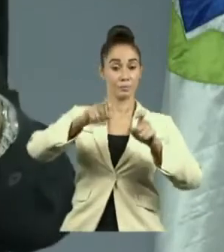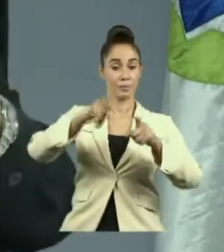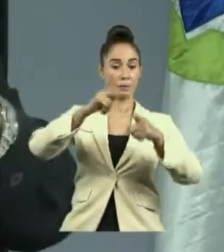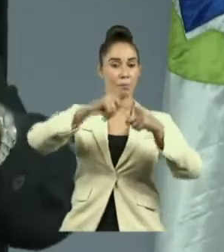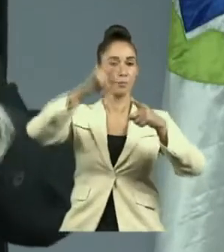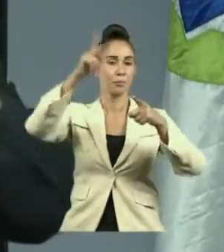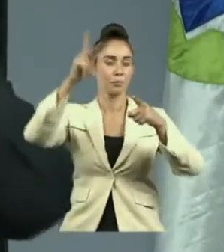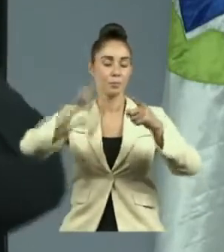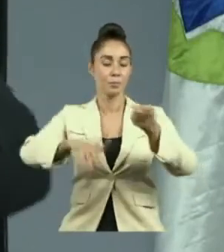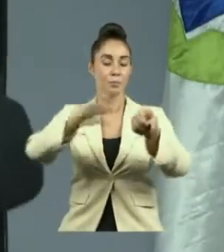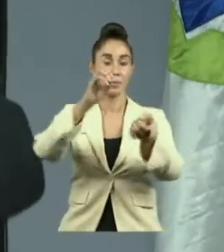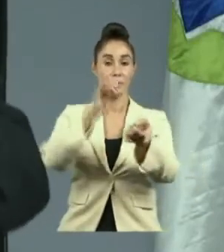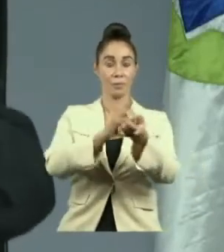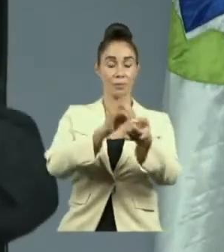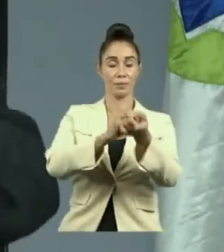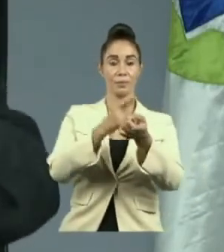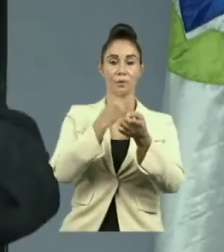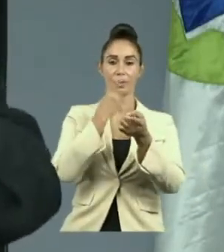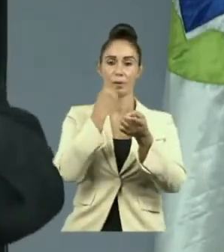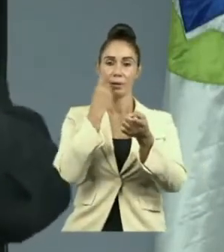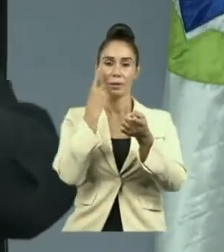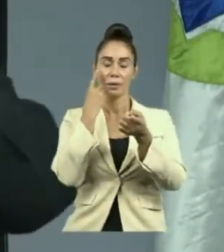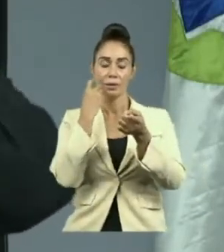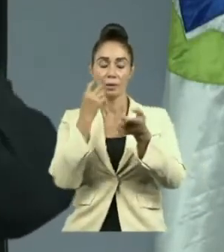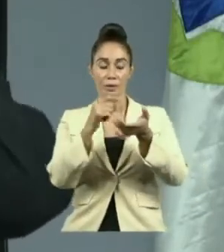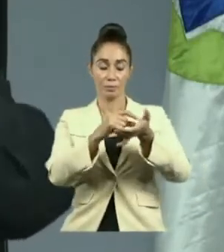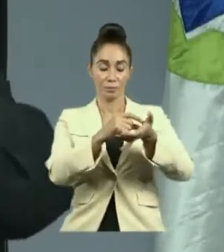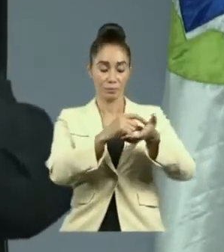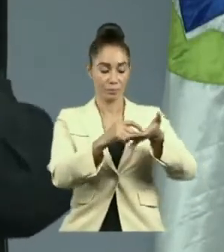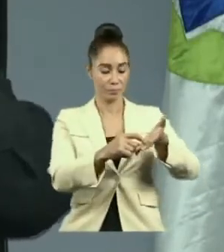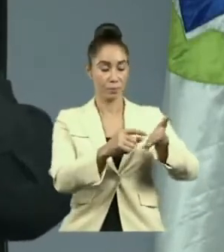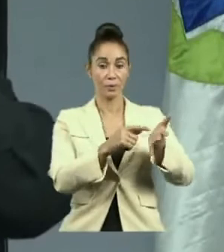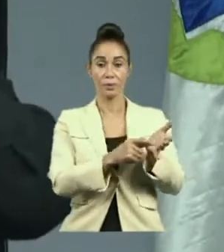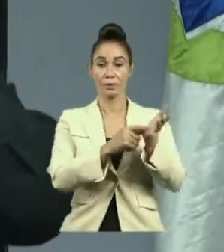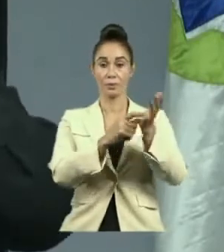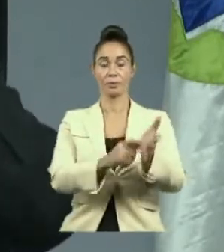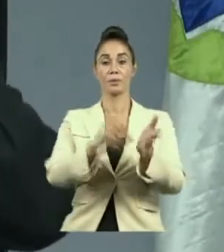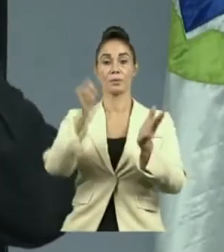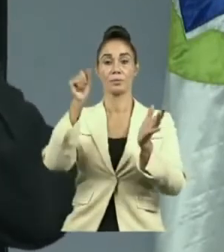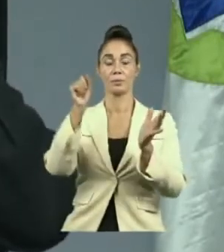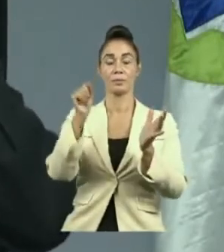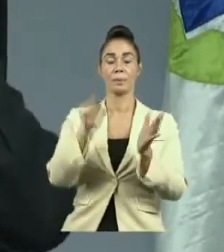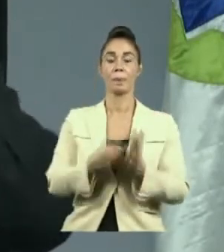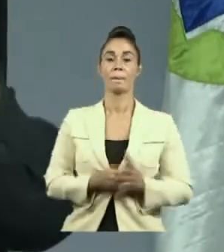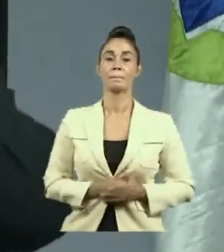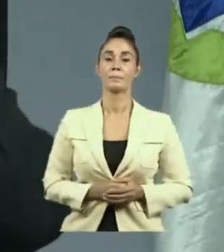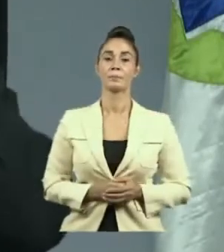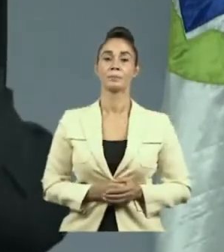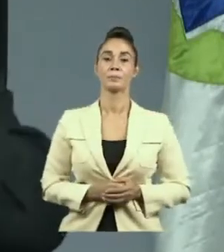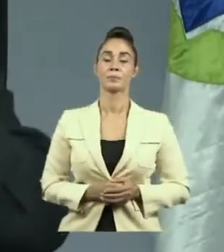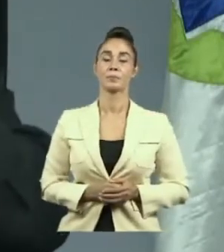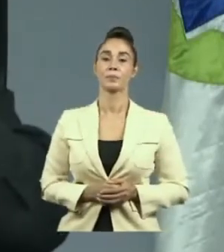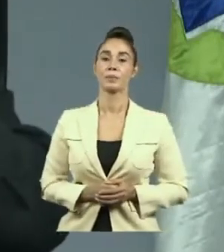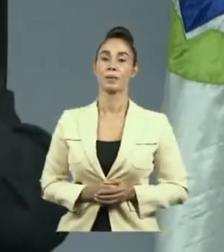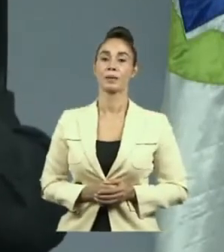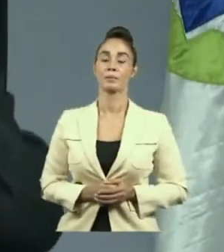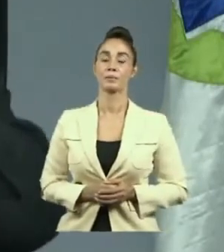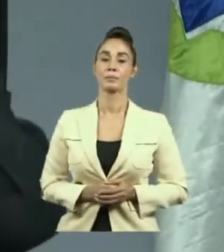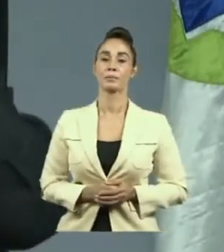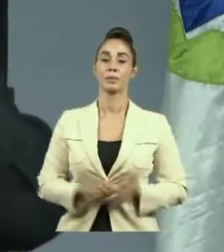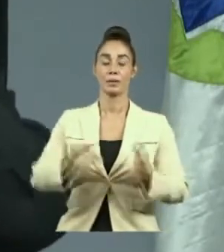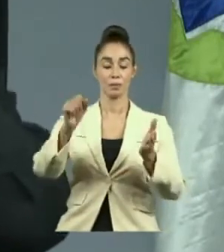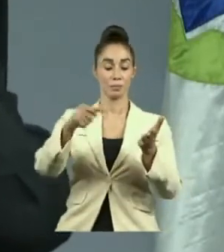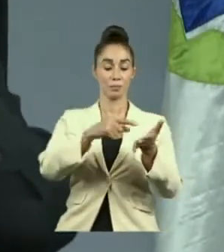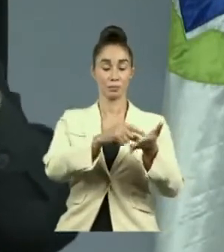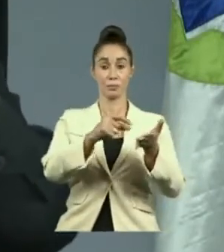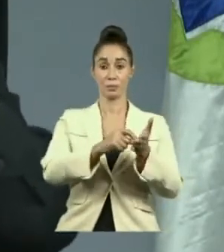hace una prueba y dependiendo de los resultados puede tener un diagnóstico presuntivo lo